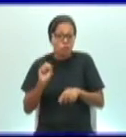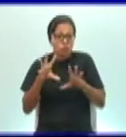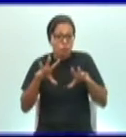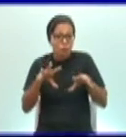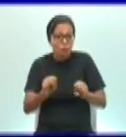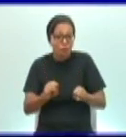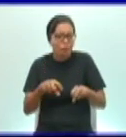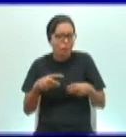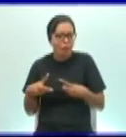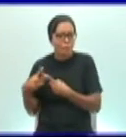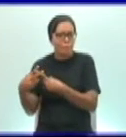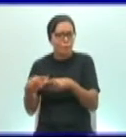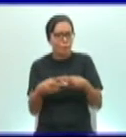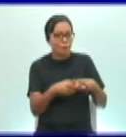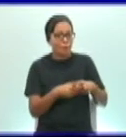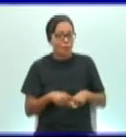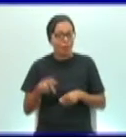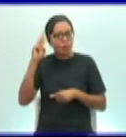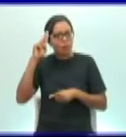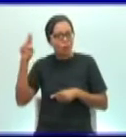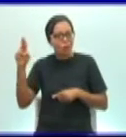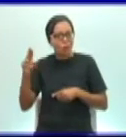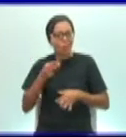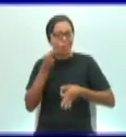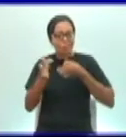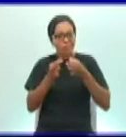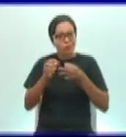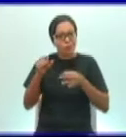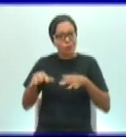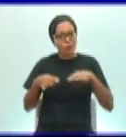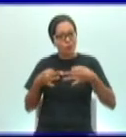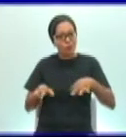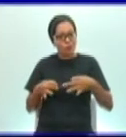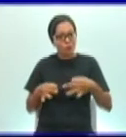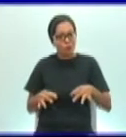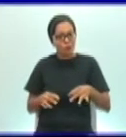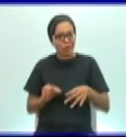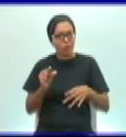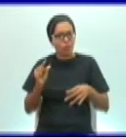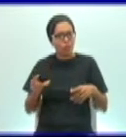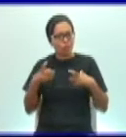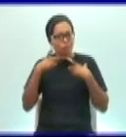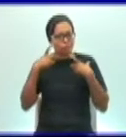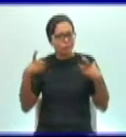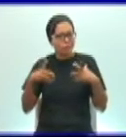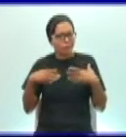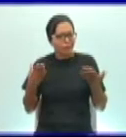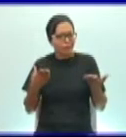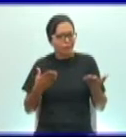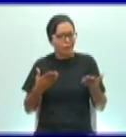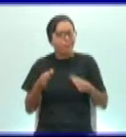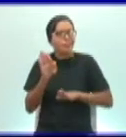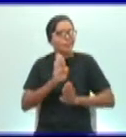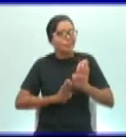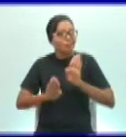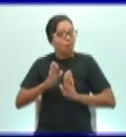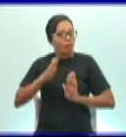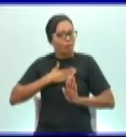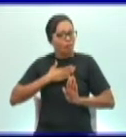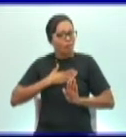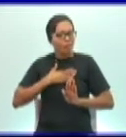Recuerden cuando hablamos del documento, donde, bueno, la figura principal, estamos hablando del alegato de autodefensa de Fidel, que se